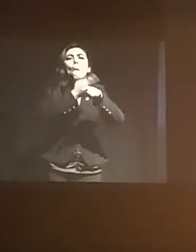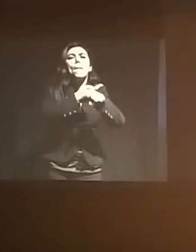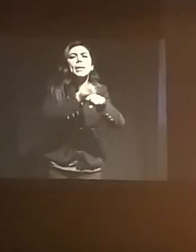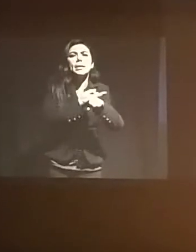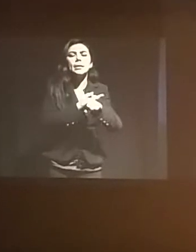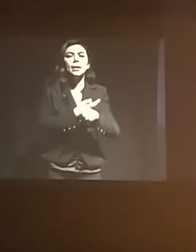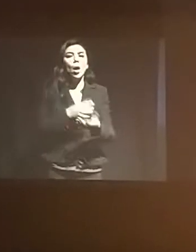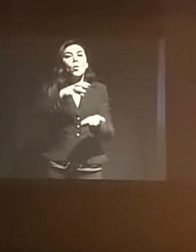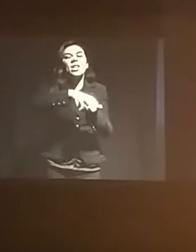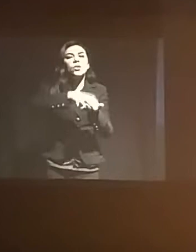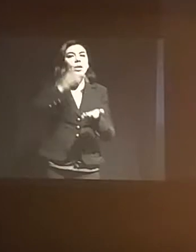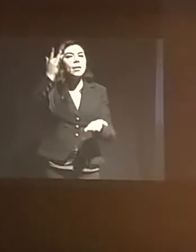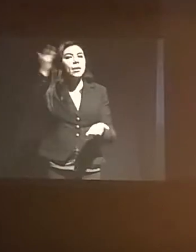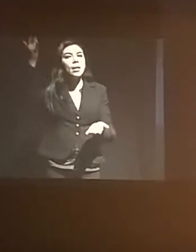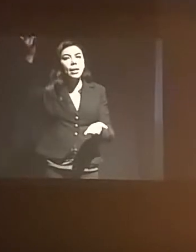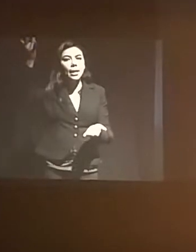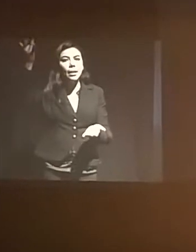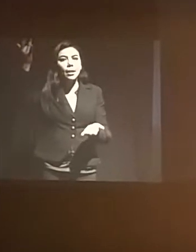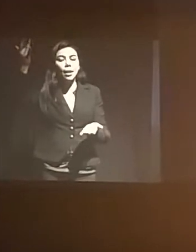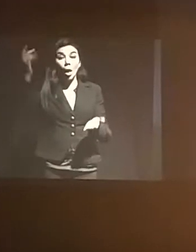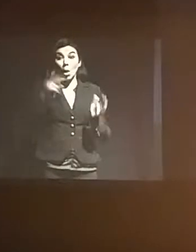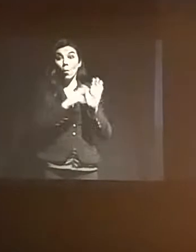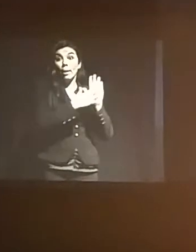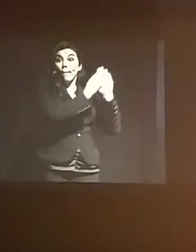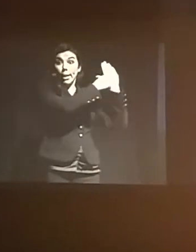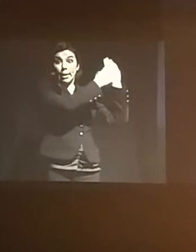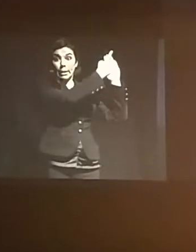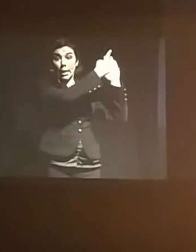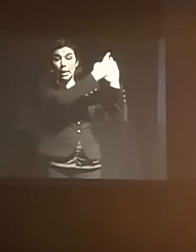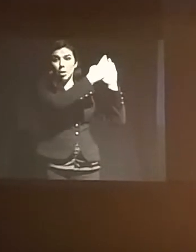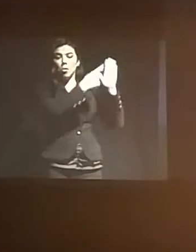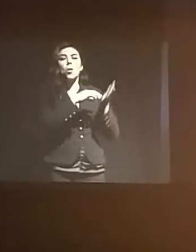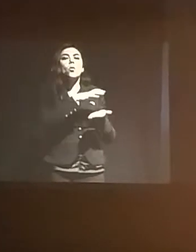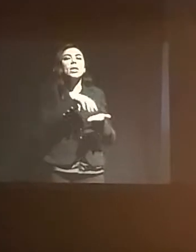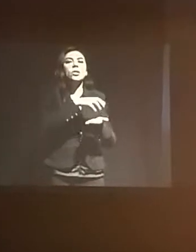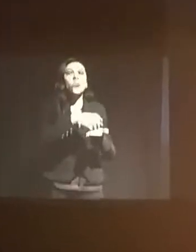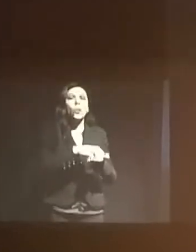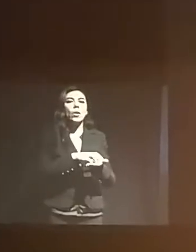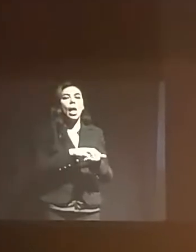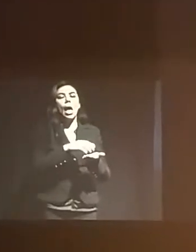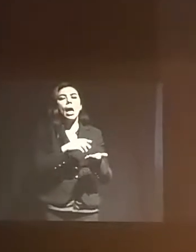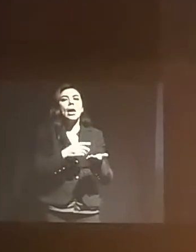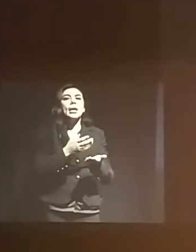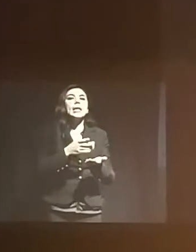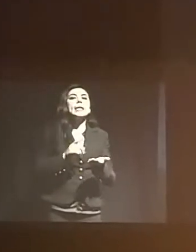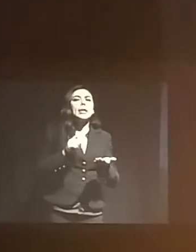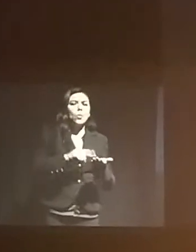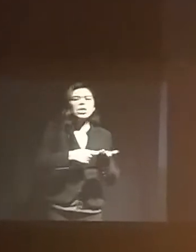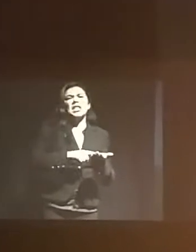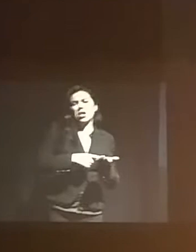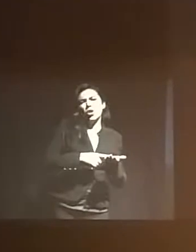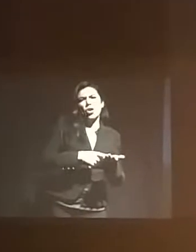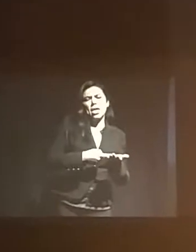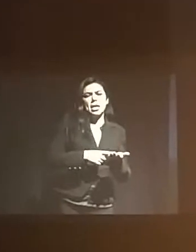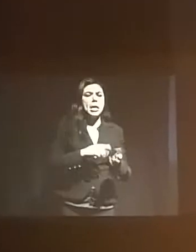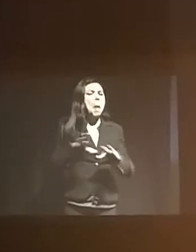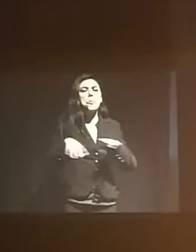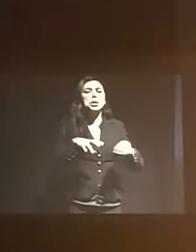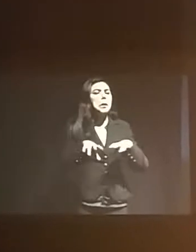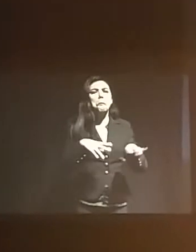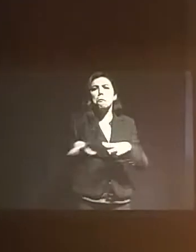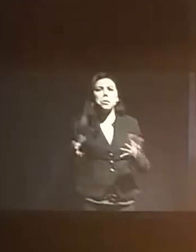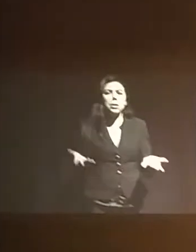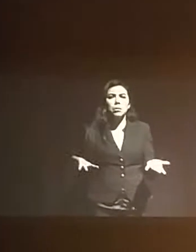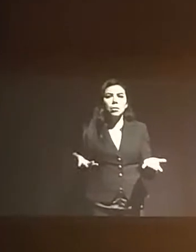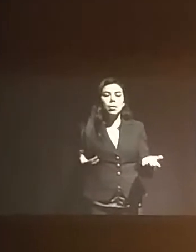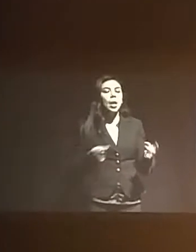Una ciudad inteligente se entiende, como lo ven en la imagen que está ahí, una ciudad muy tecnológica que tiene muchos componentes, como los que están